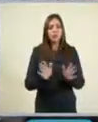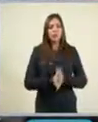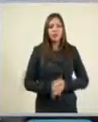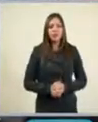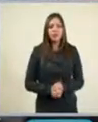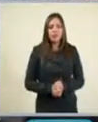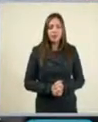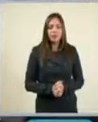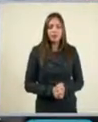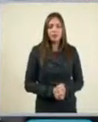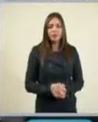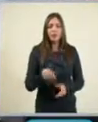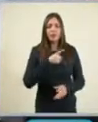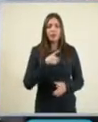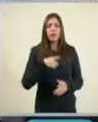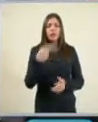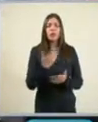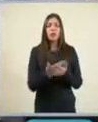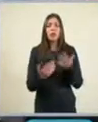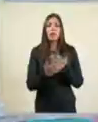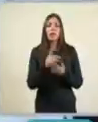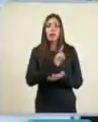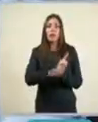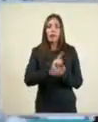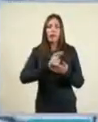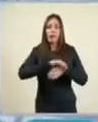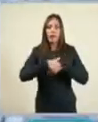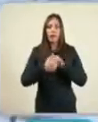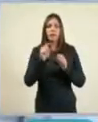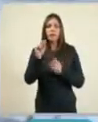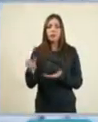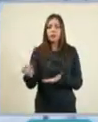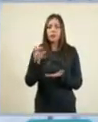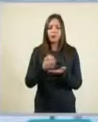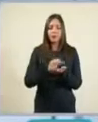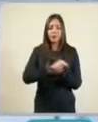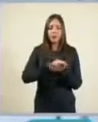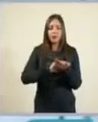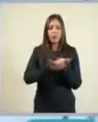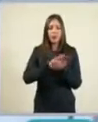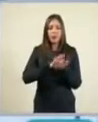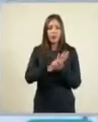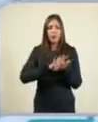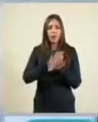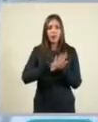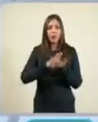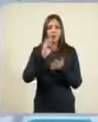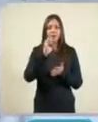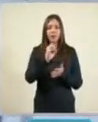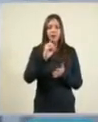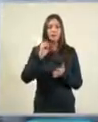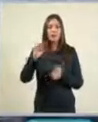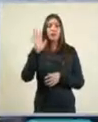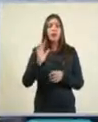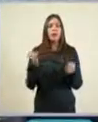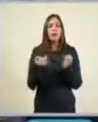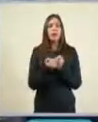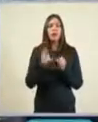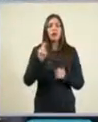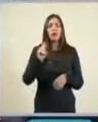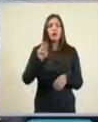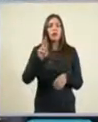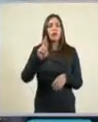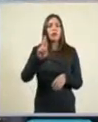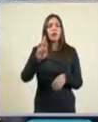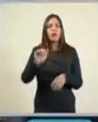vamos a hacer, manos previamente lavadas, vamos a tomar una pequeña porción y vamos a comenzar a hacer bolitas. Son como una especie de trufas.